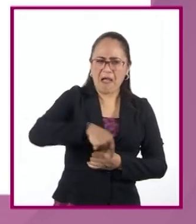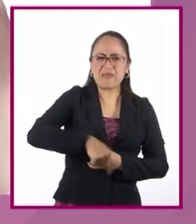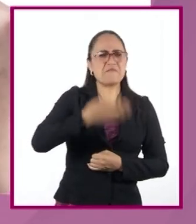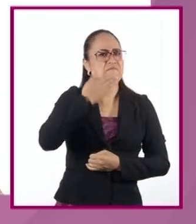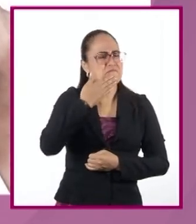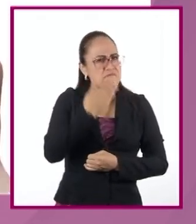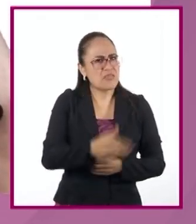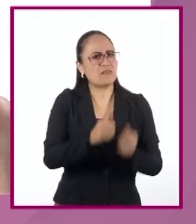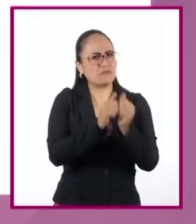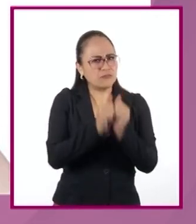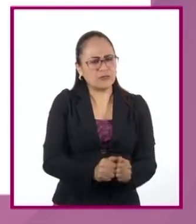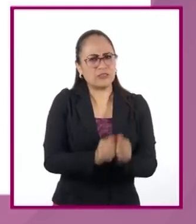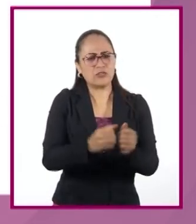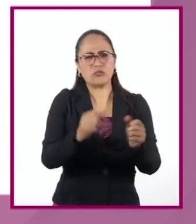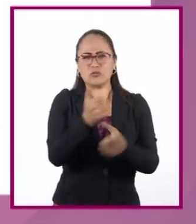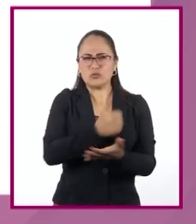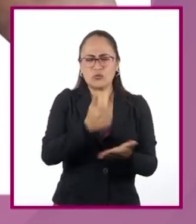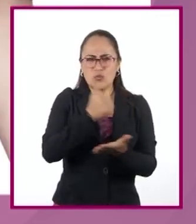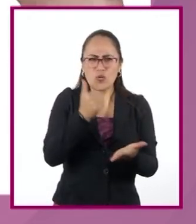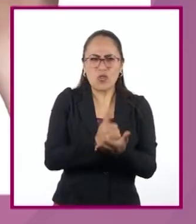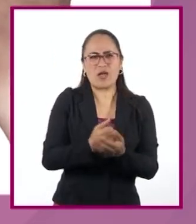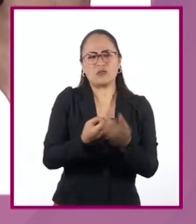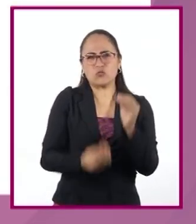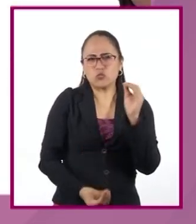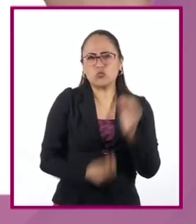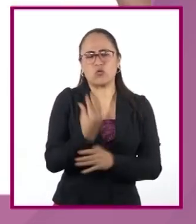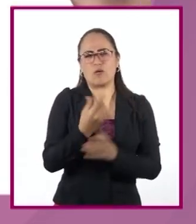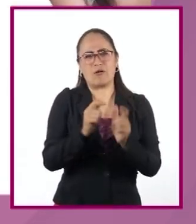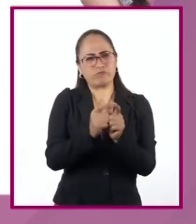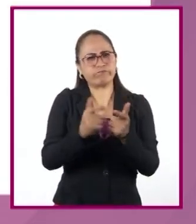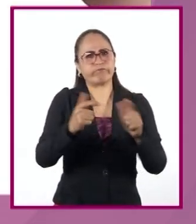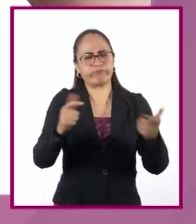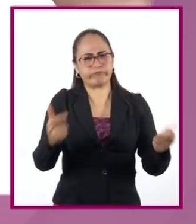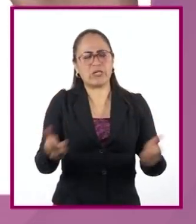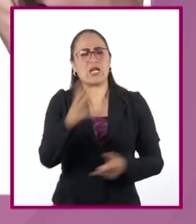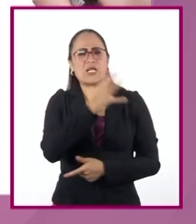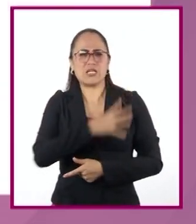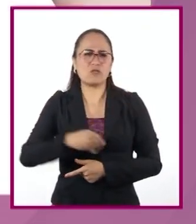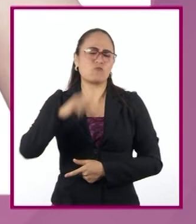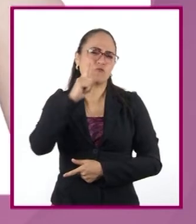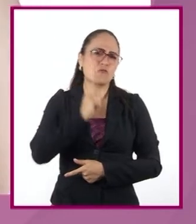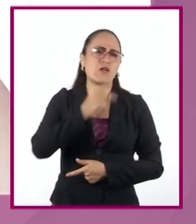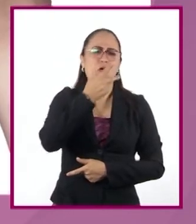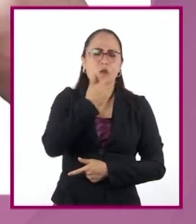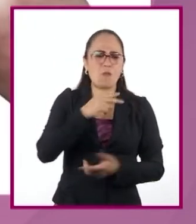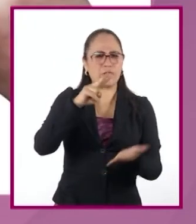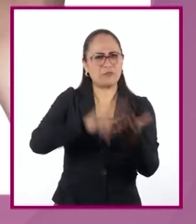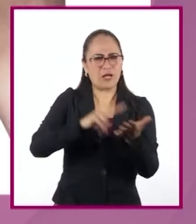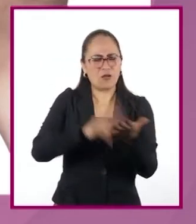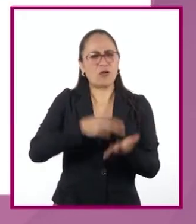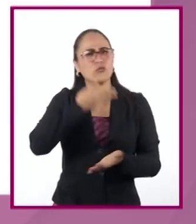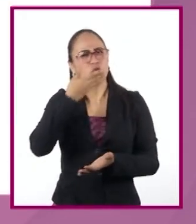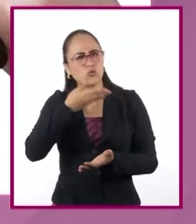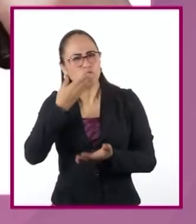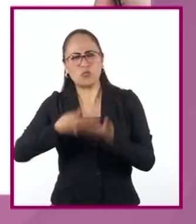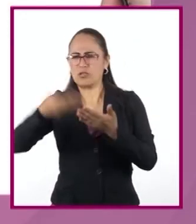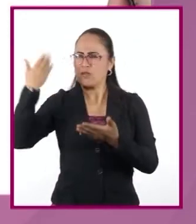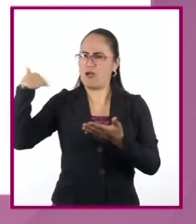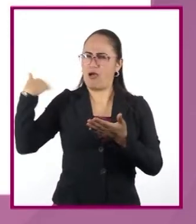construyendo una nueva ciudad en la que podemos inculcar a nuestros hijos e hijas los valores y costumbres de nuestros